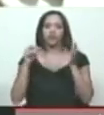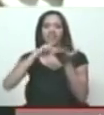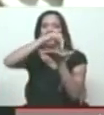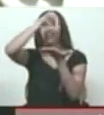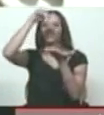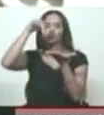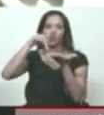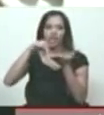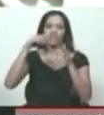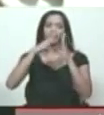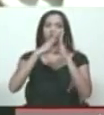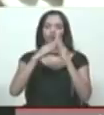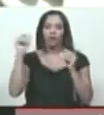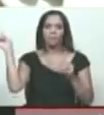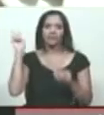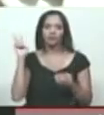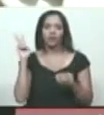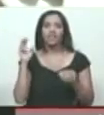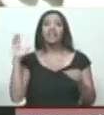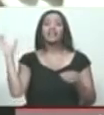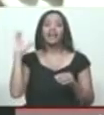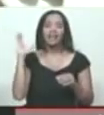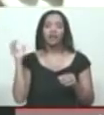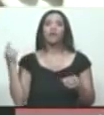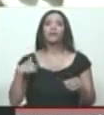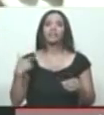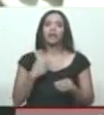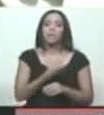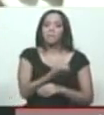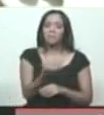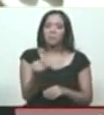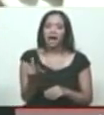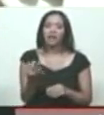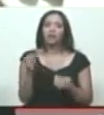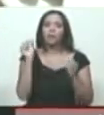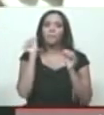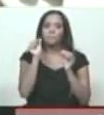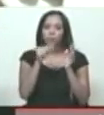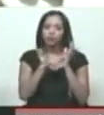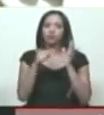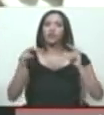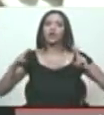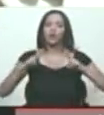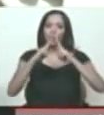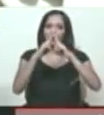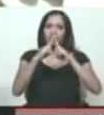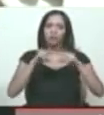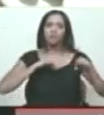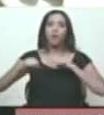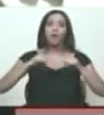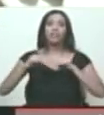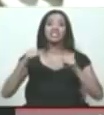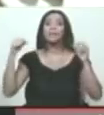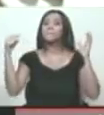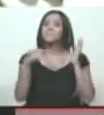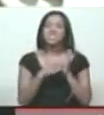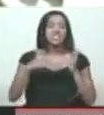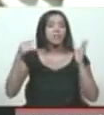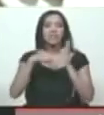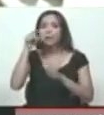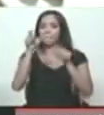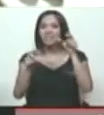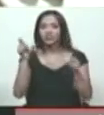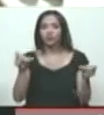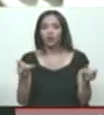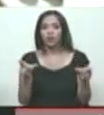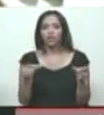todo el país. Y en Caracas vamos a tener varios puntos de concentración con movilización de miles de miles. Yo aspiro por lo